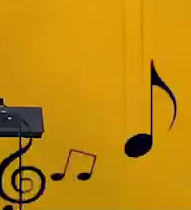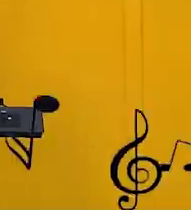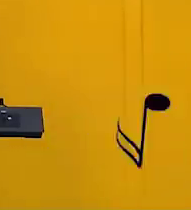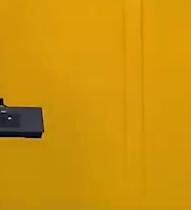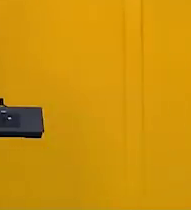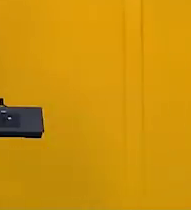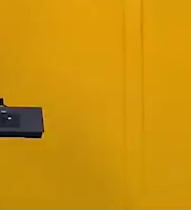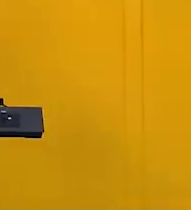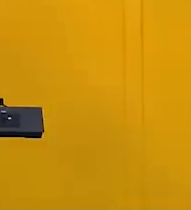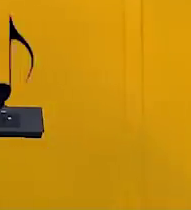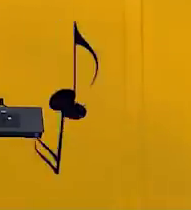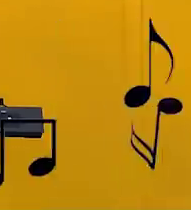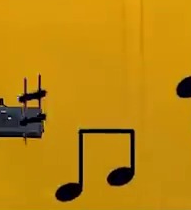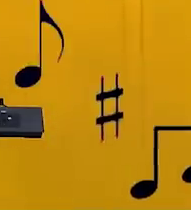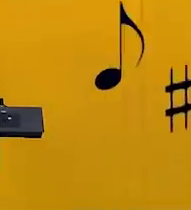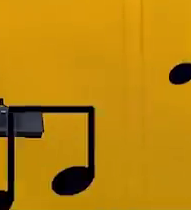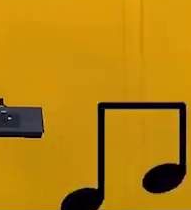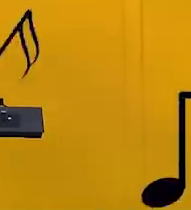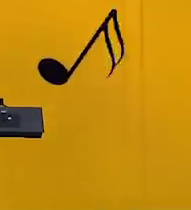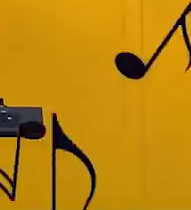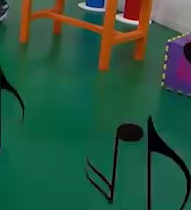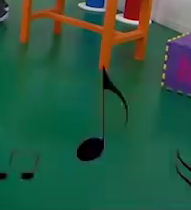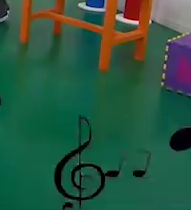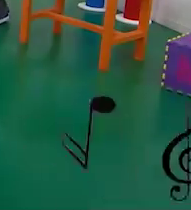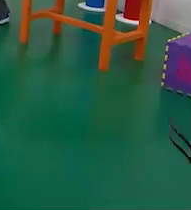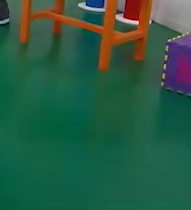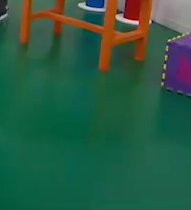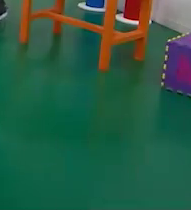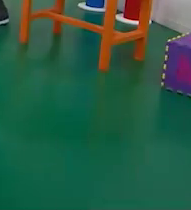Suena agudo el piano.